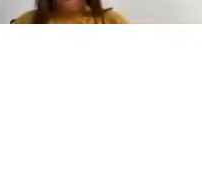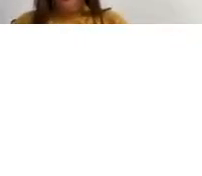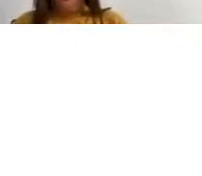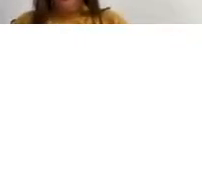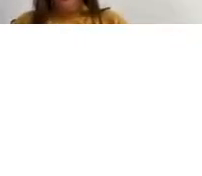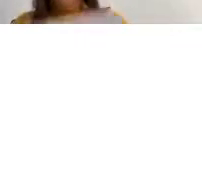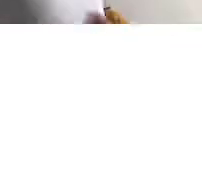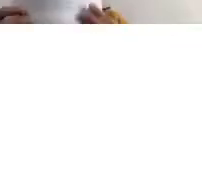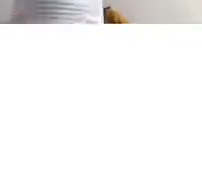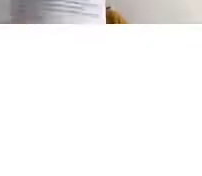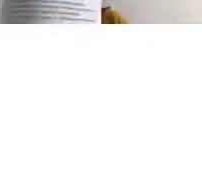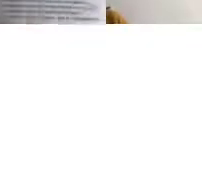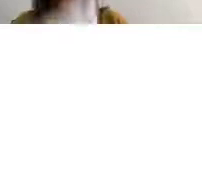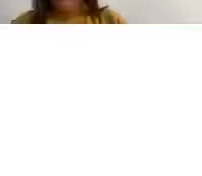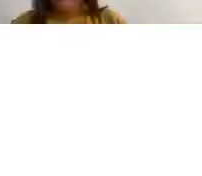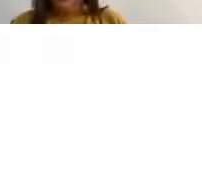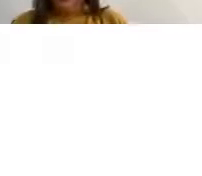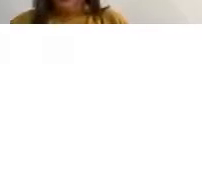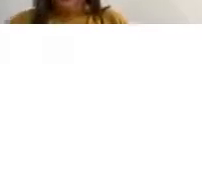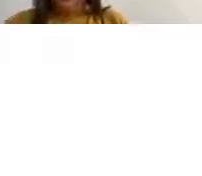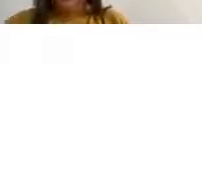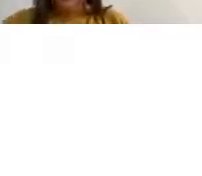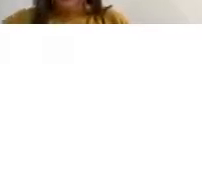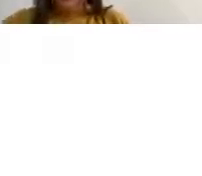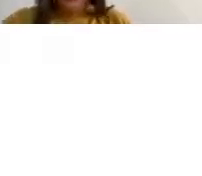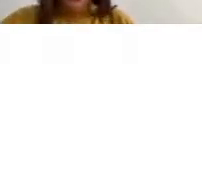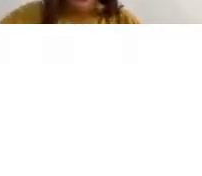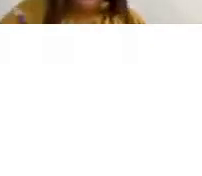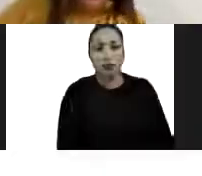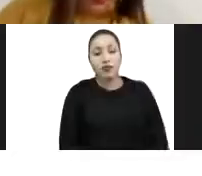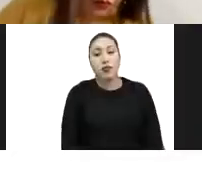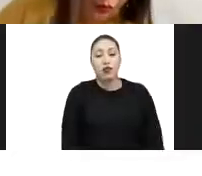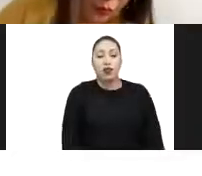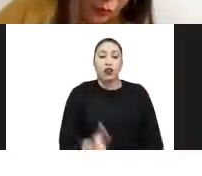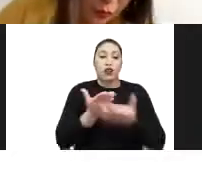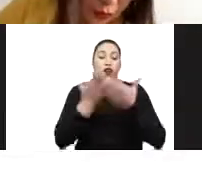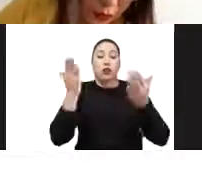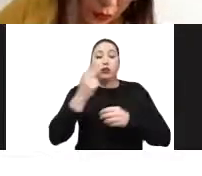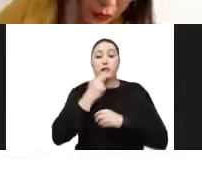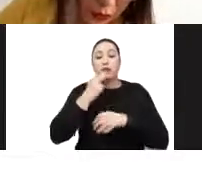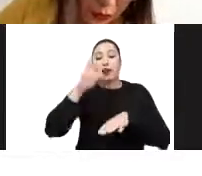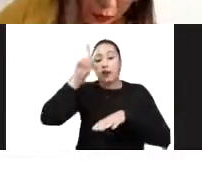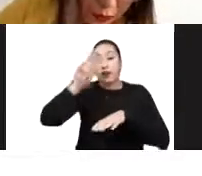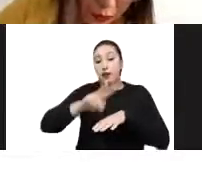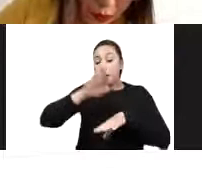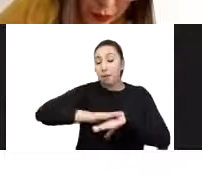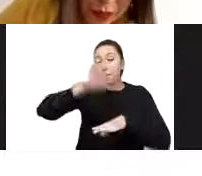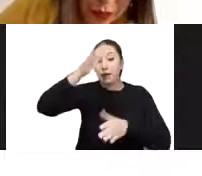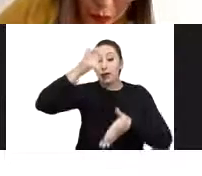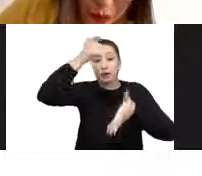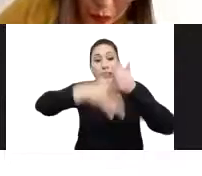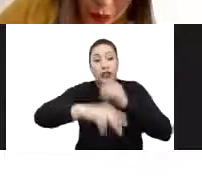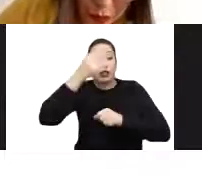renovables, la solar y la eólica, es el uso más barato que podemos tener para